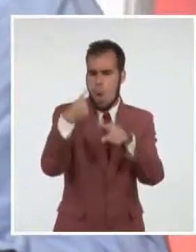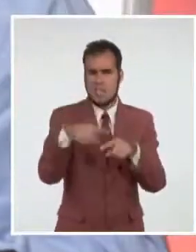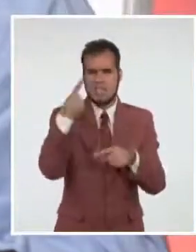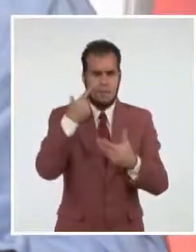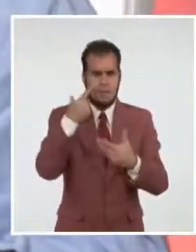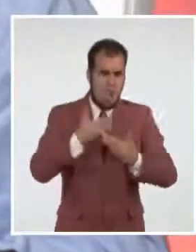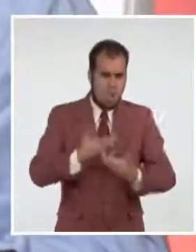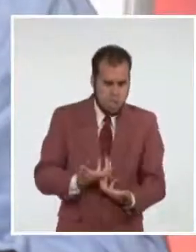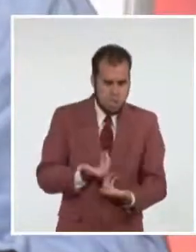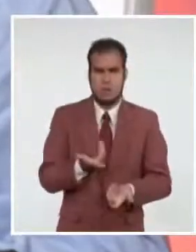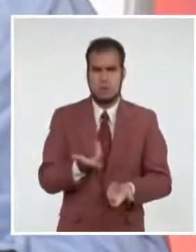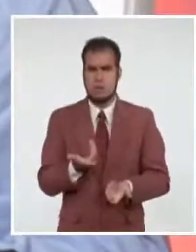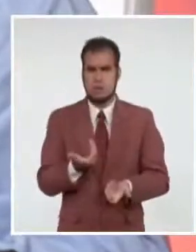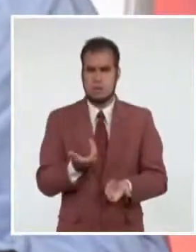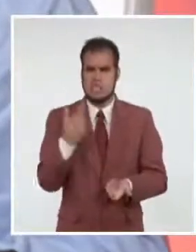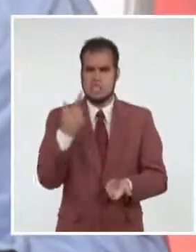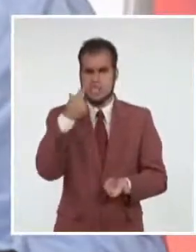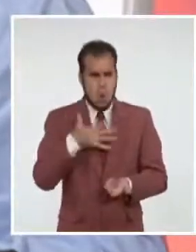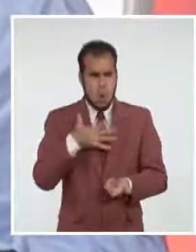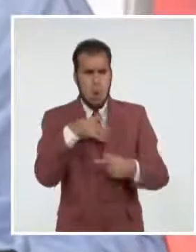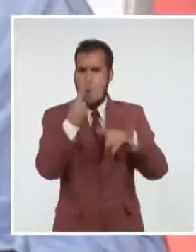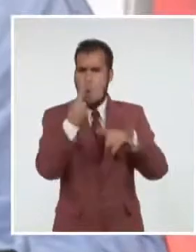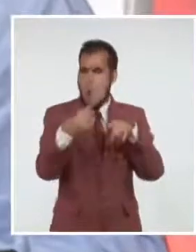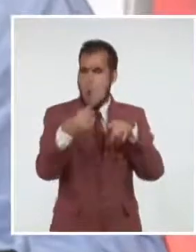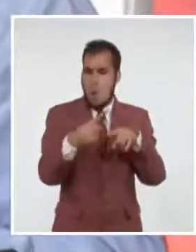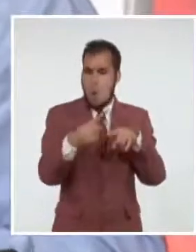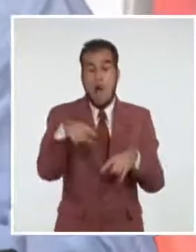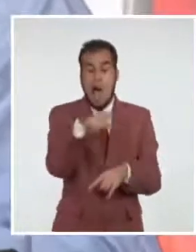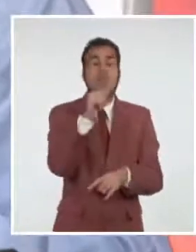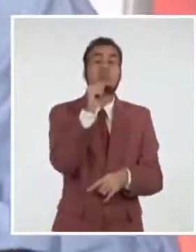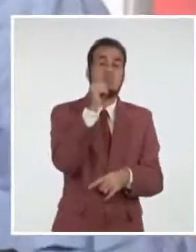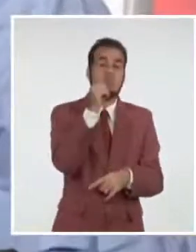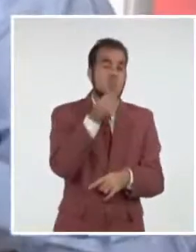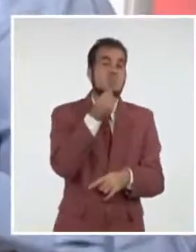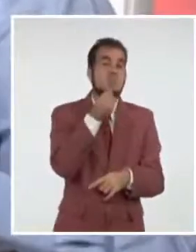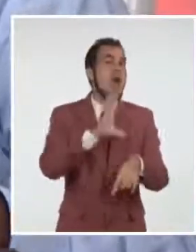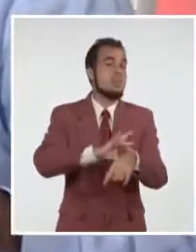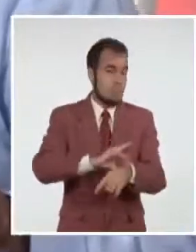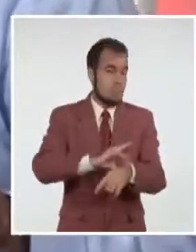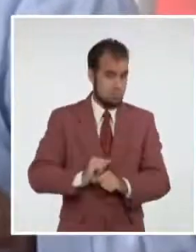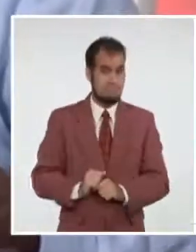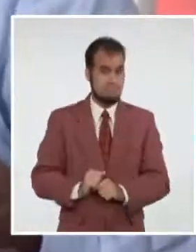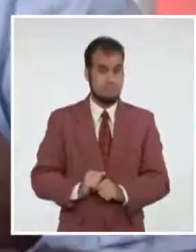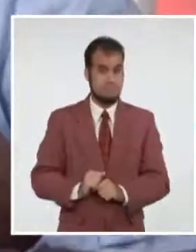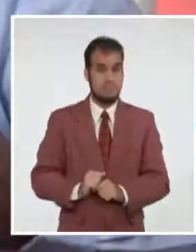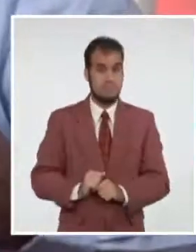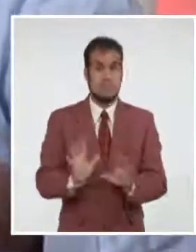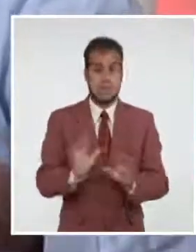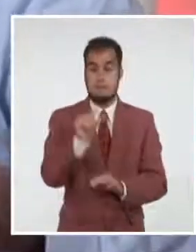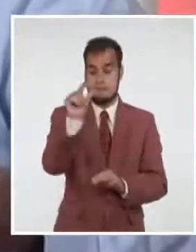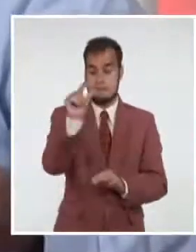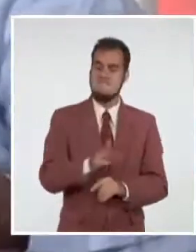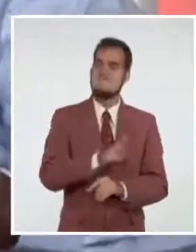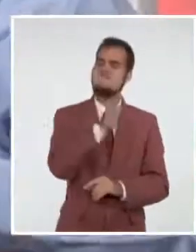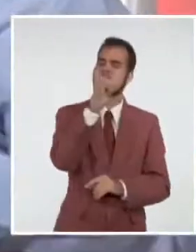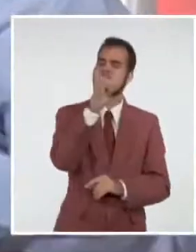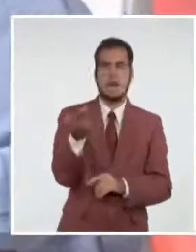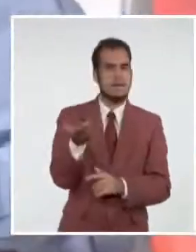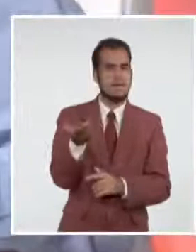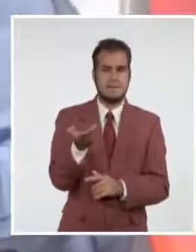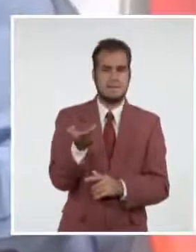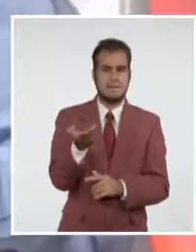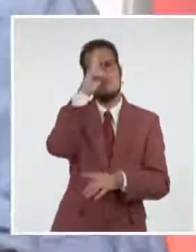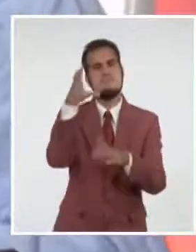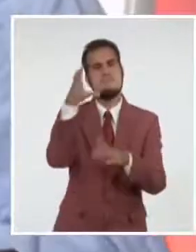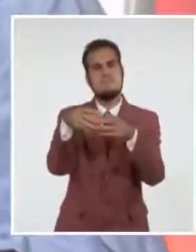pérdida del gusto, pues es un caso sospechoso. A esa persona inmediatamente va a su policlínico, a veces